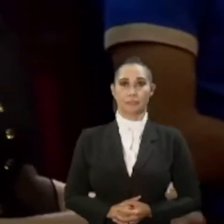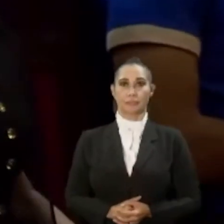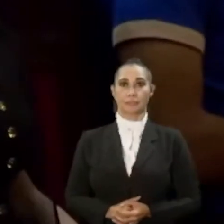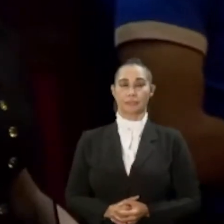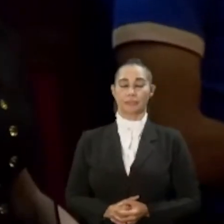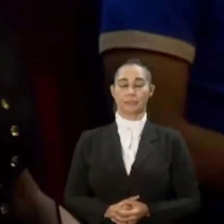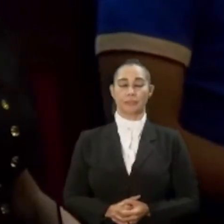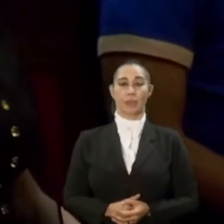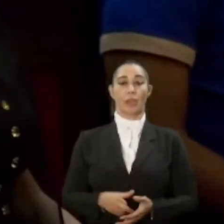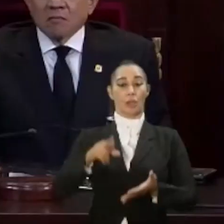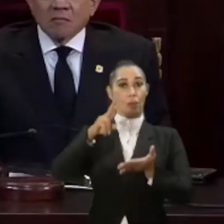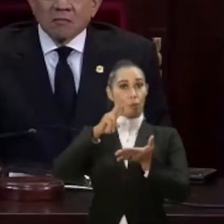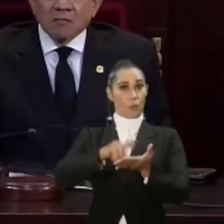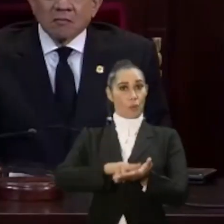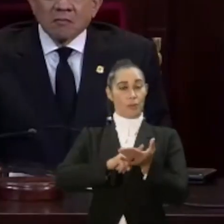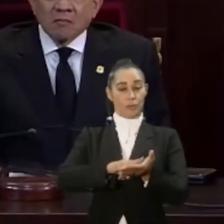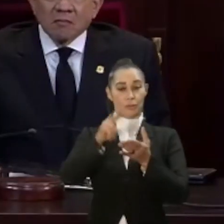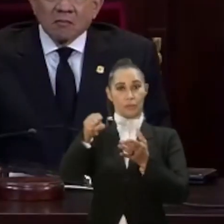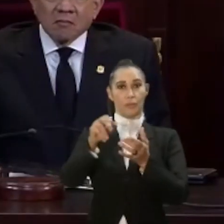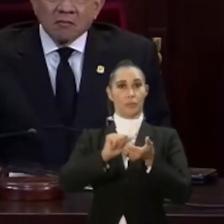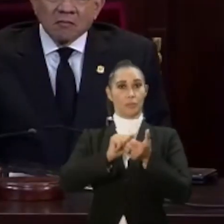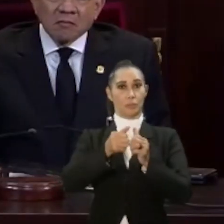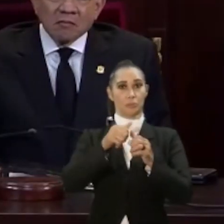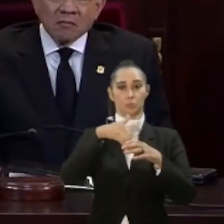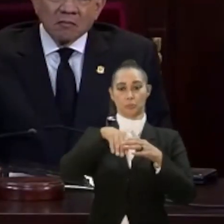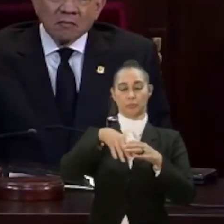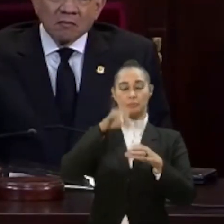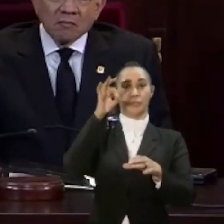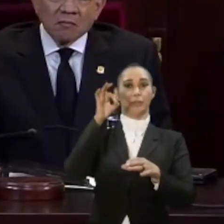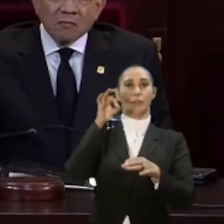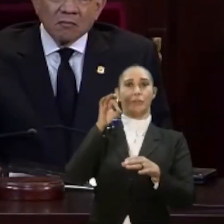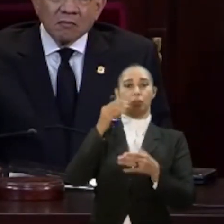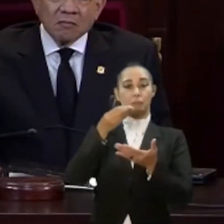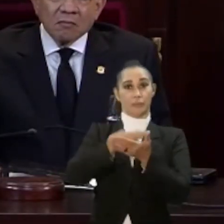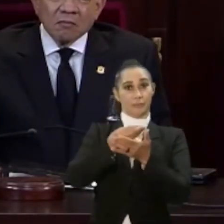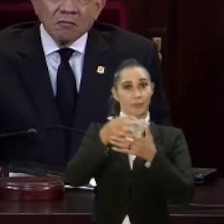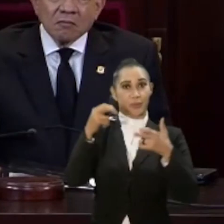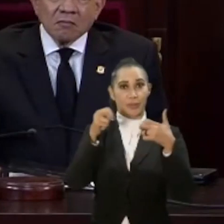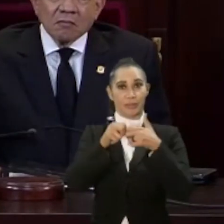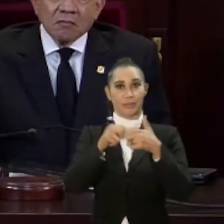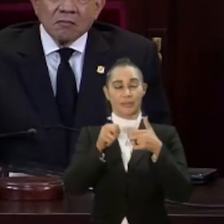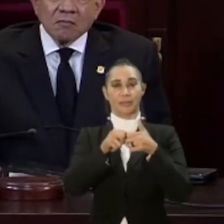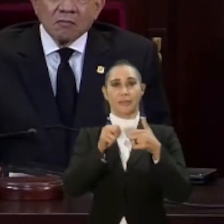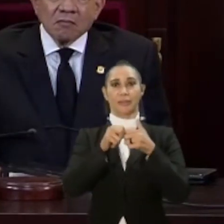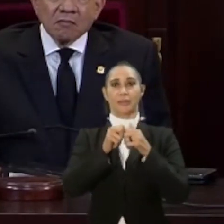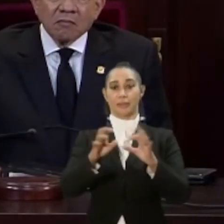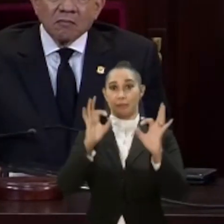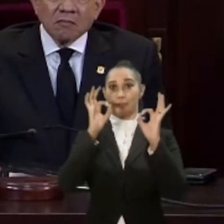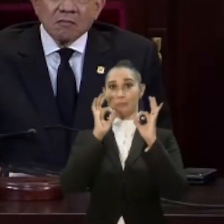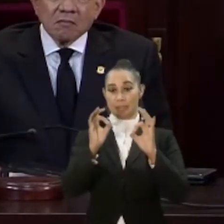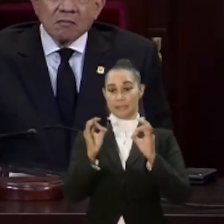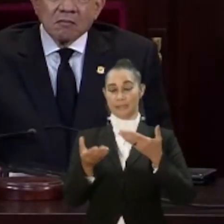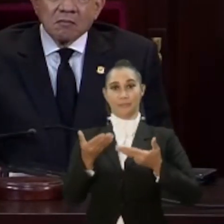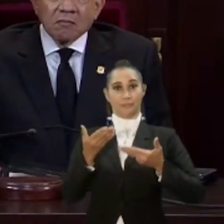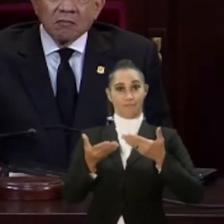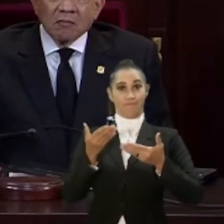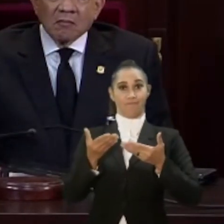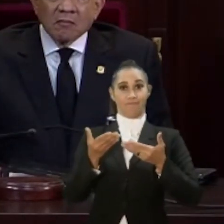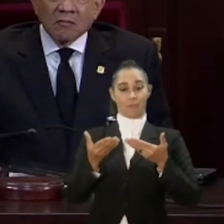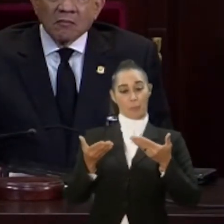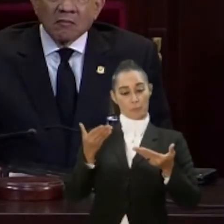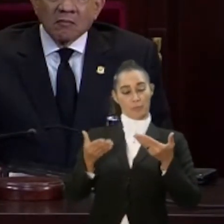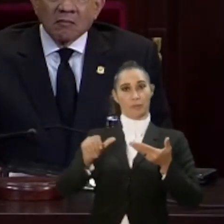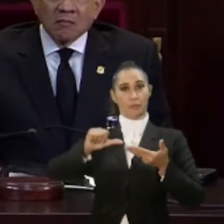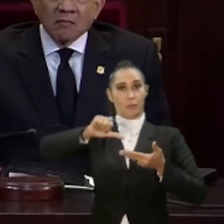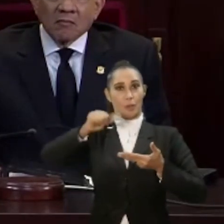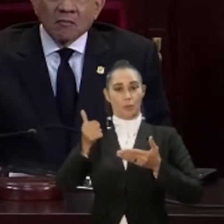de ese proceso competitivo fue la obtención de precios de energía y potencia excepcionalmente competitivos en comparación